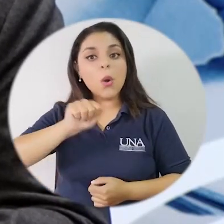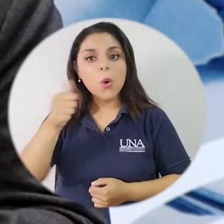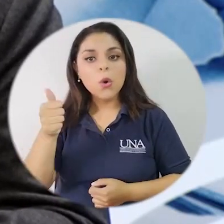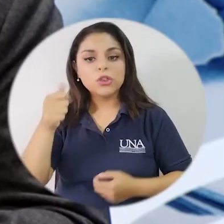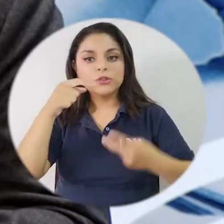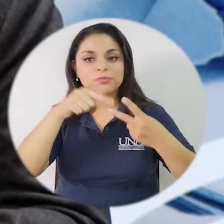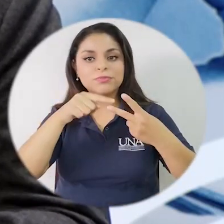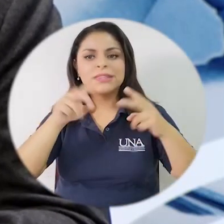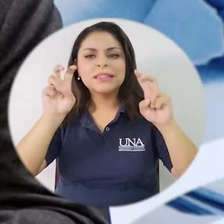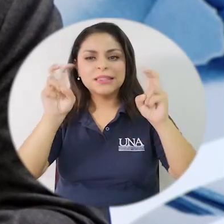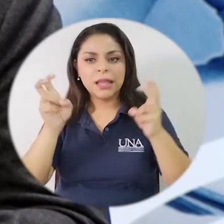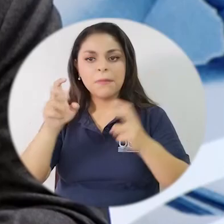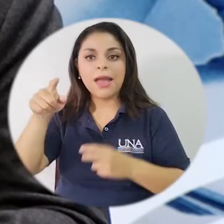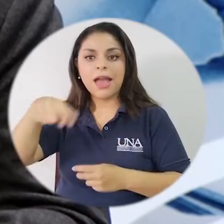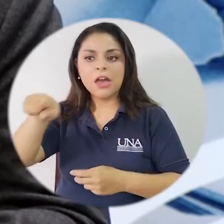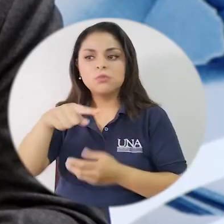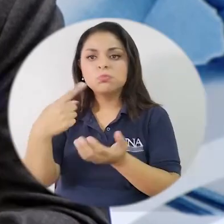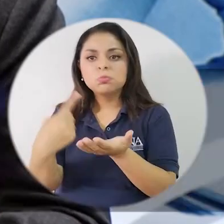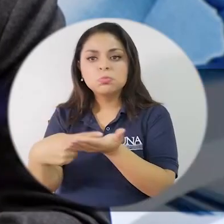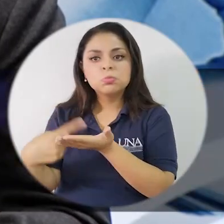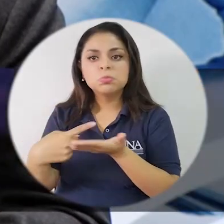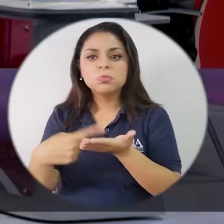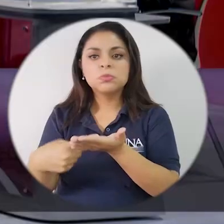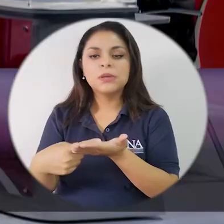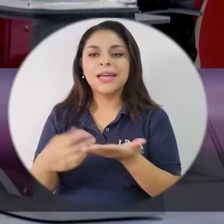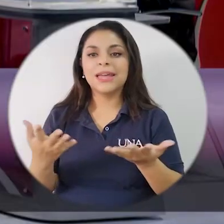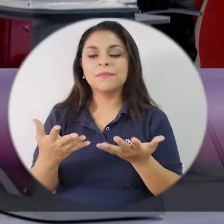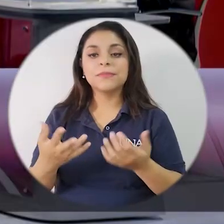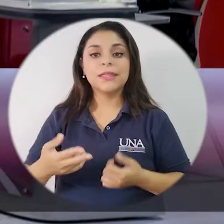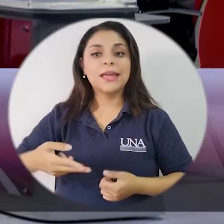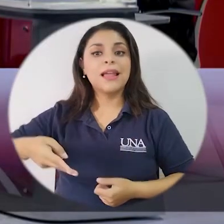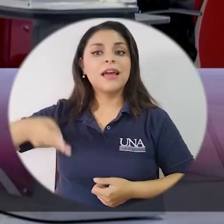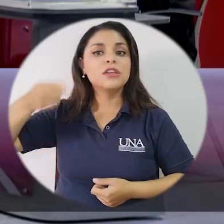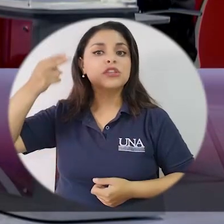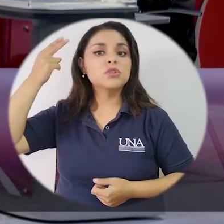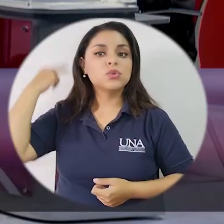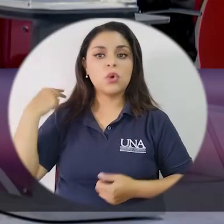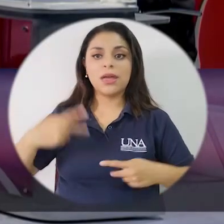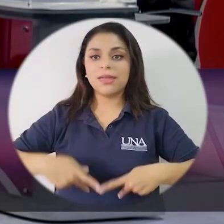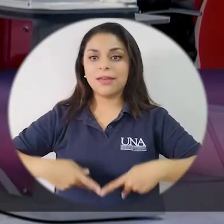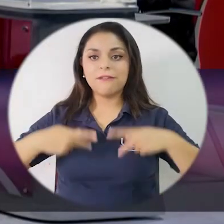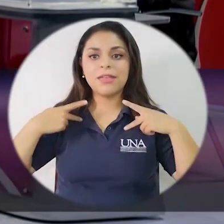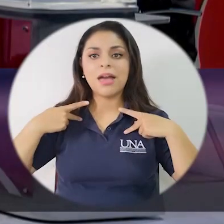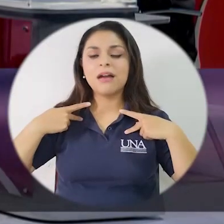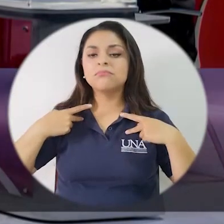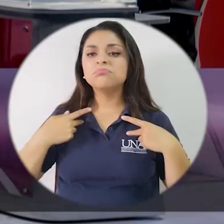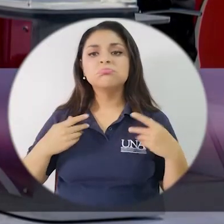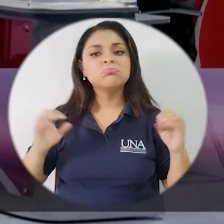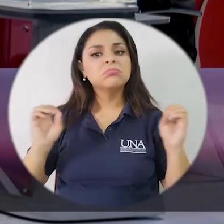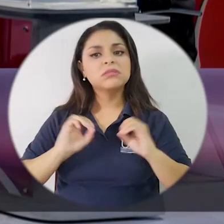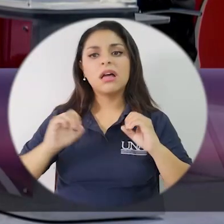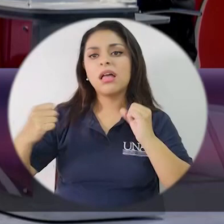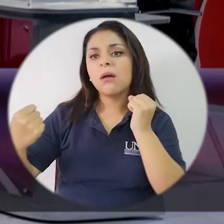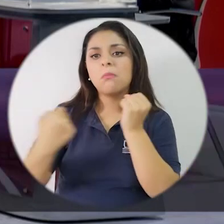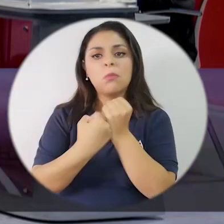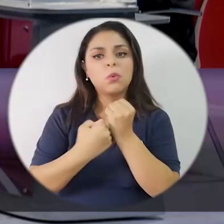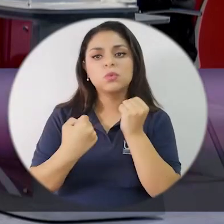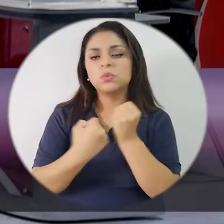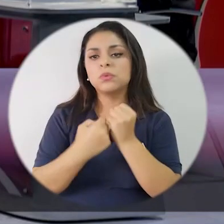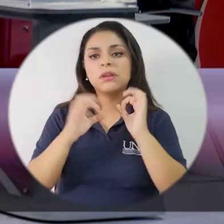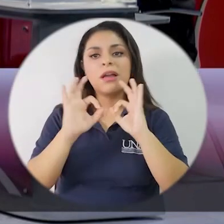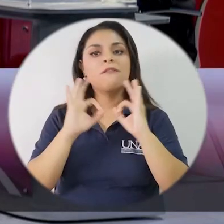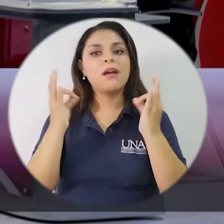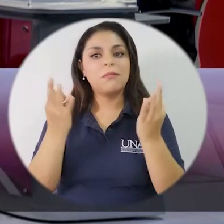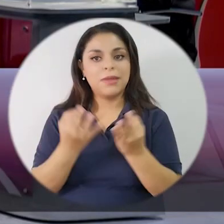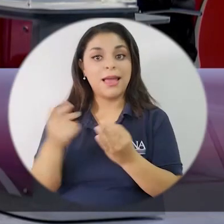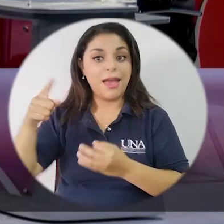se mencionaban o que ellos mencionaron era que en su historia de vida ellos no habían tenido apoyo de sus familias. Ellos mencionaban,